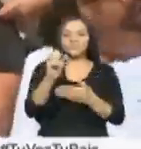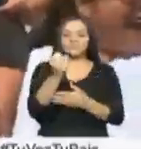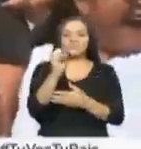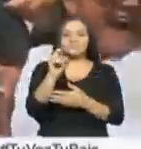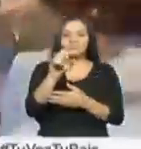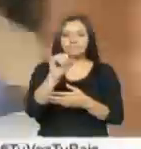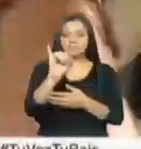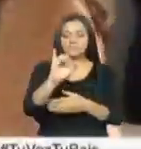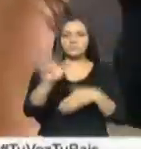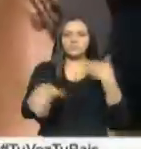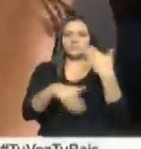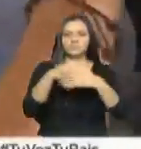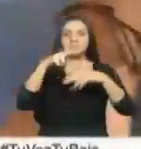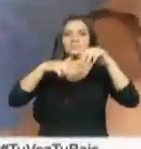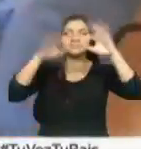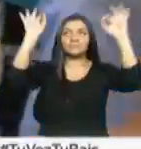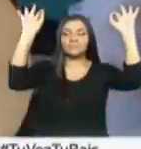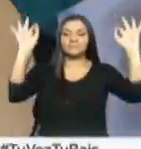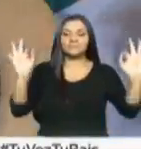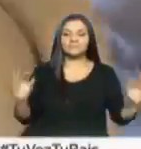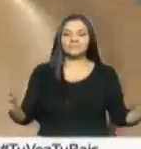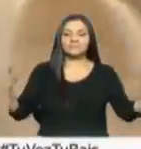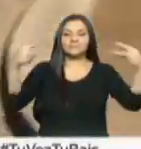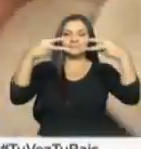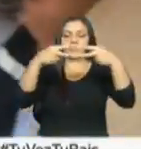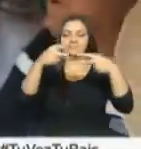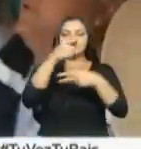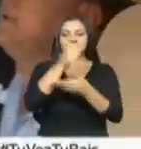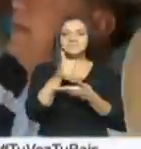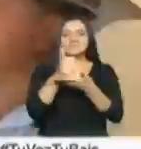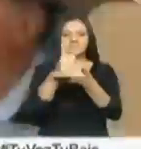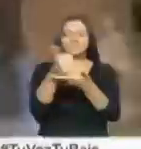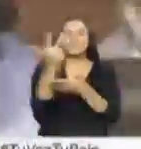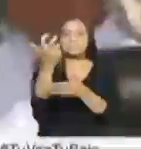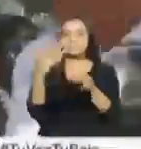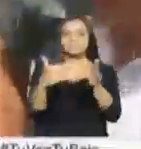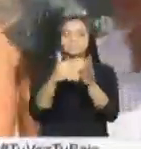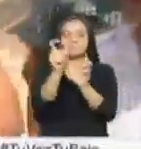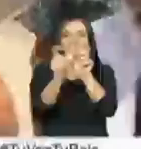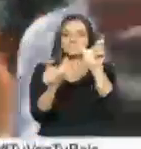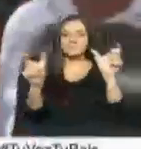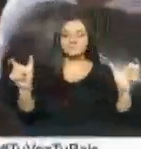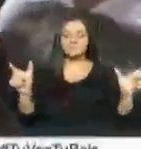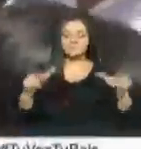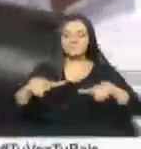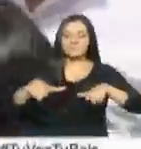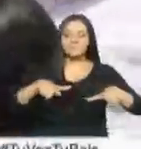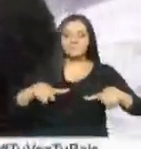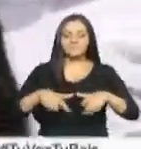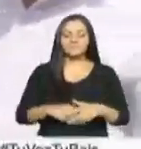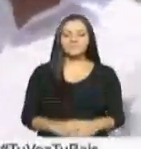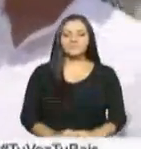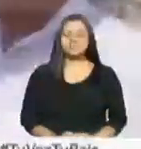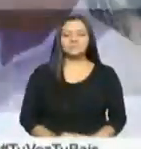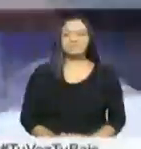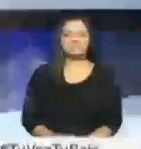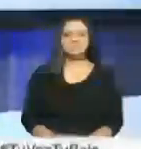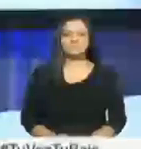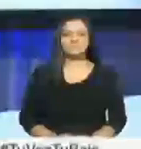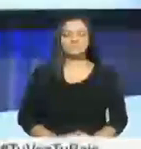varias obras de electrificación que benefician a más de 13,000 habitantes de la zona. Caterine Morejón, Noticiero